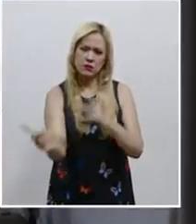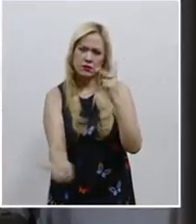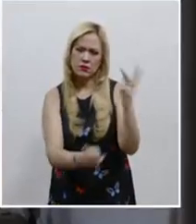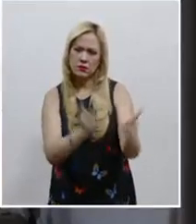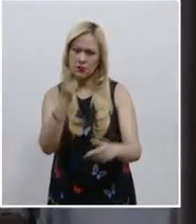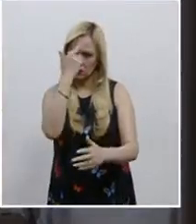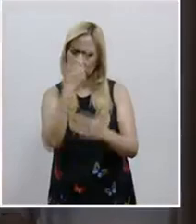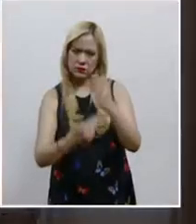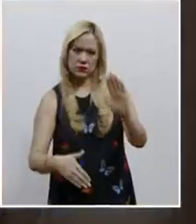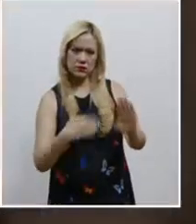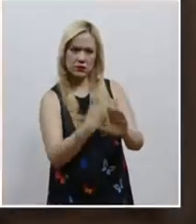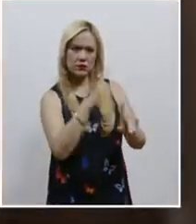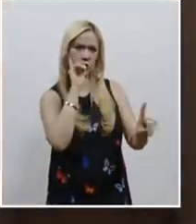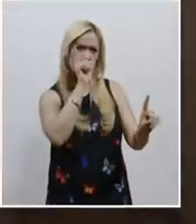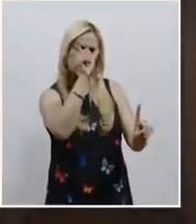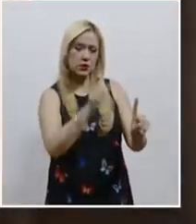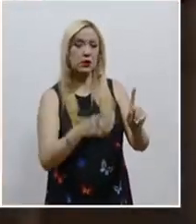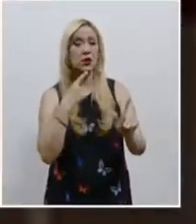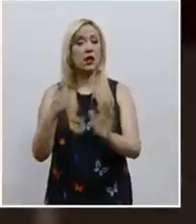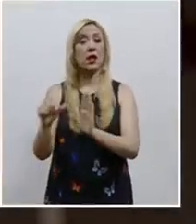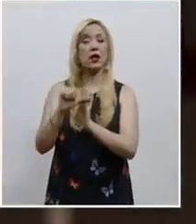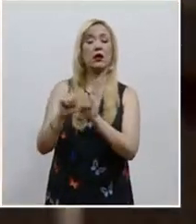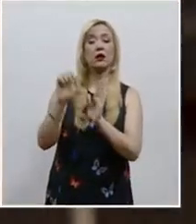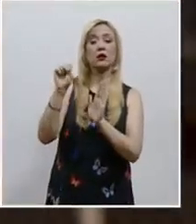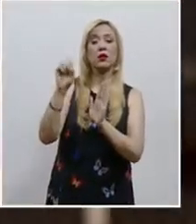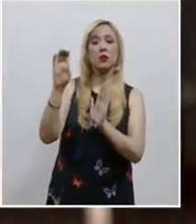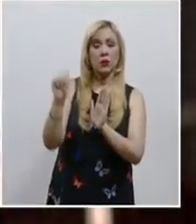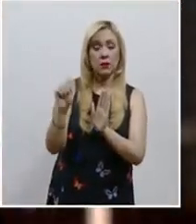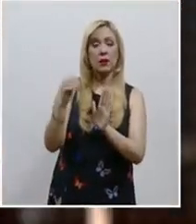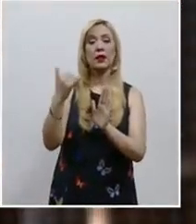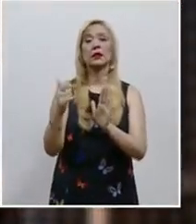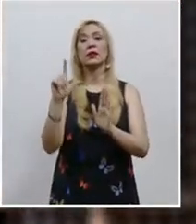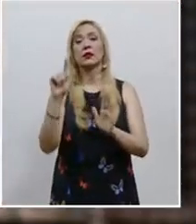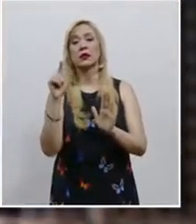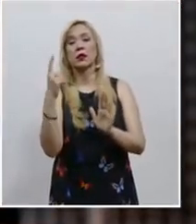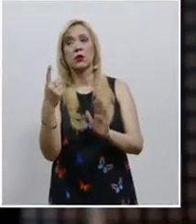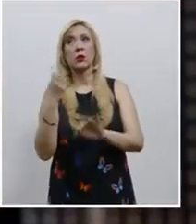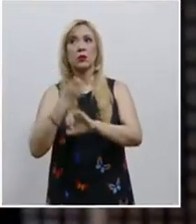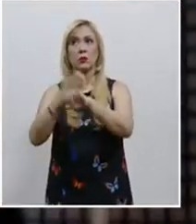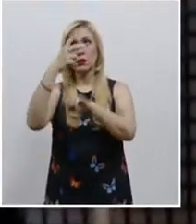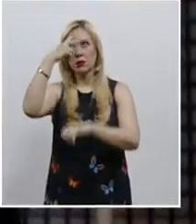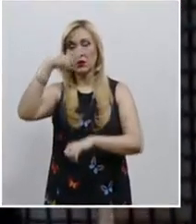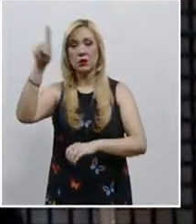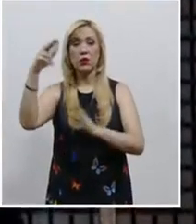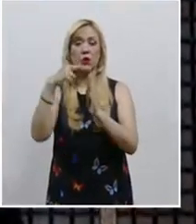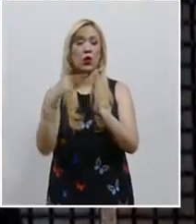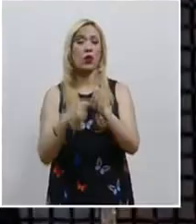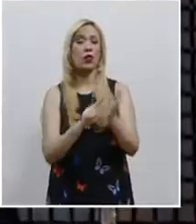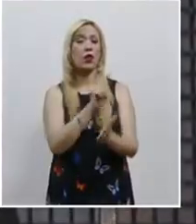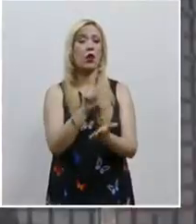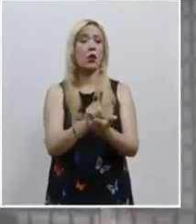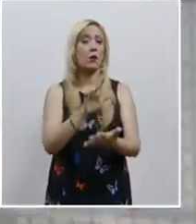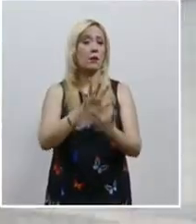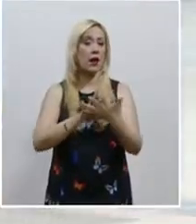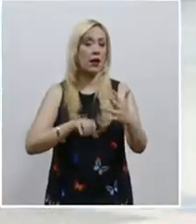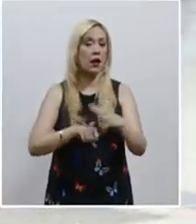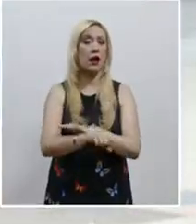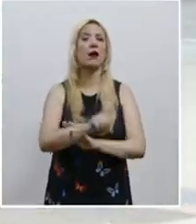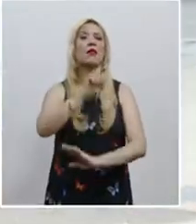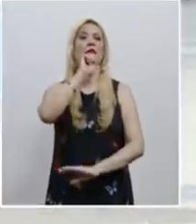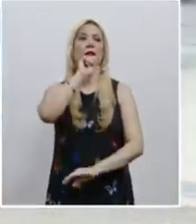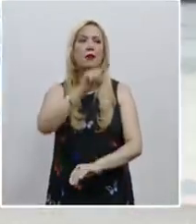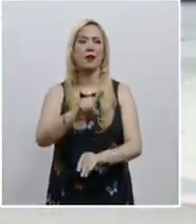género previstos en los artículos 69 y 71 del Código Penal del Estado de México también aplica en los casos de violencia